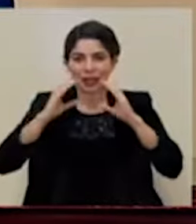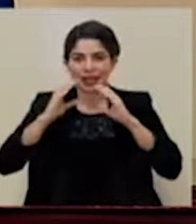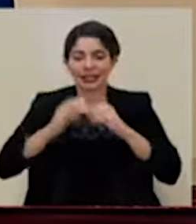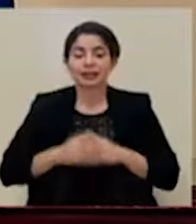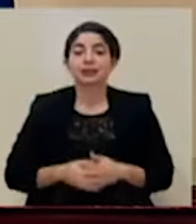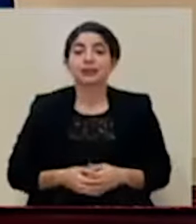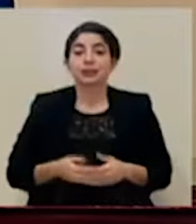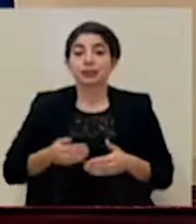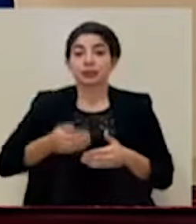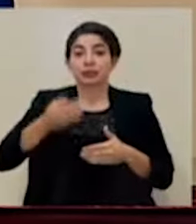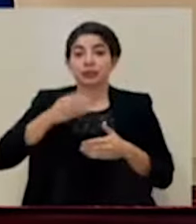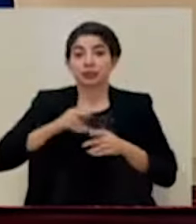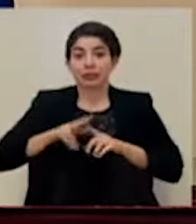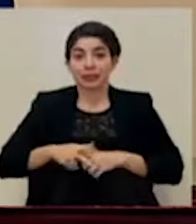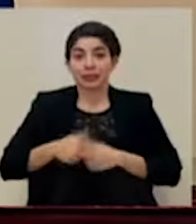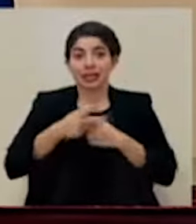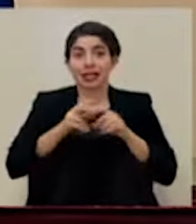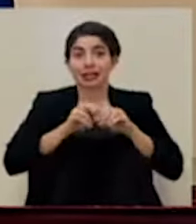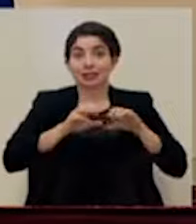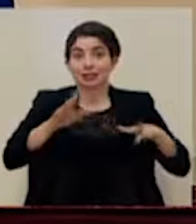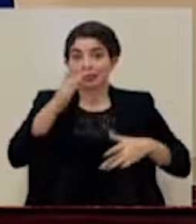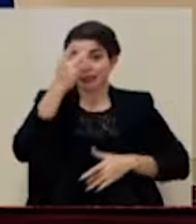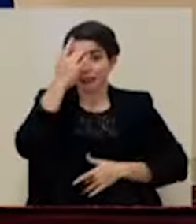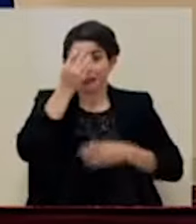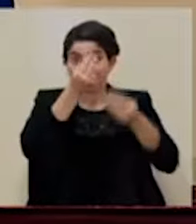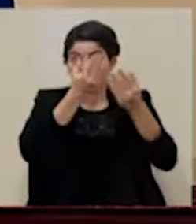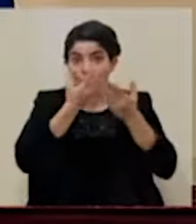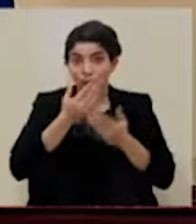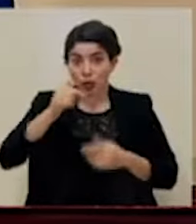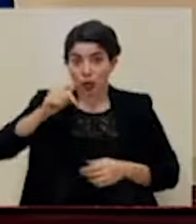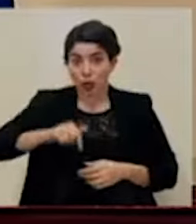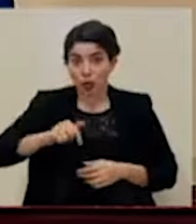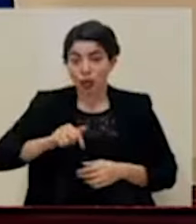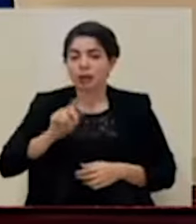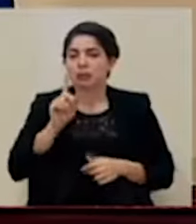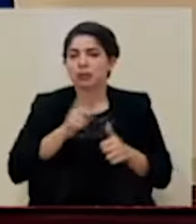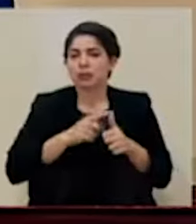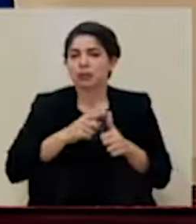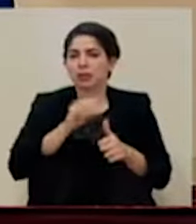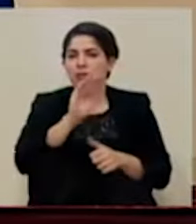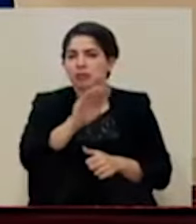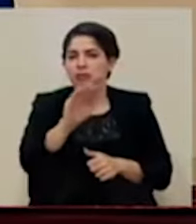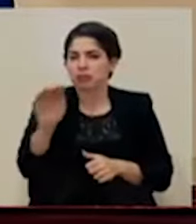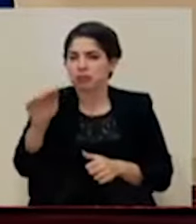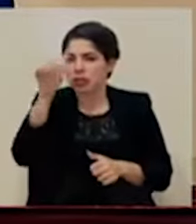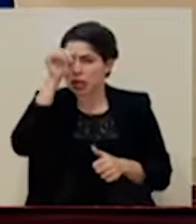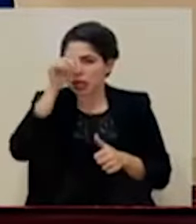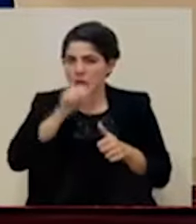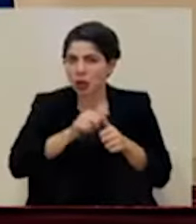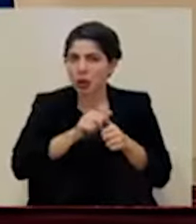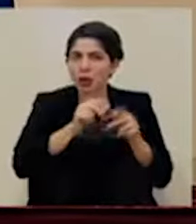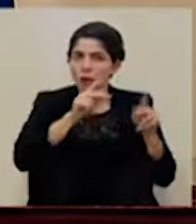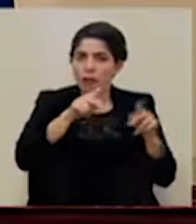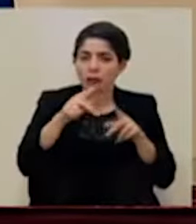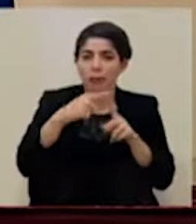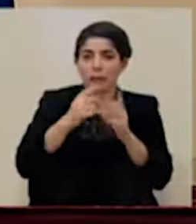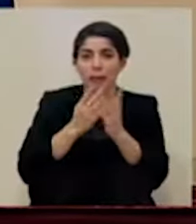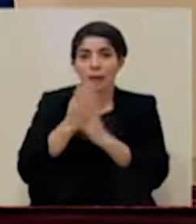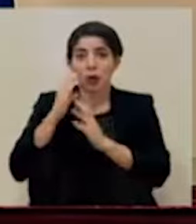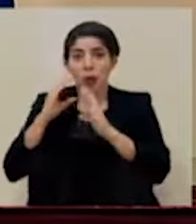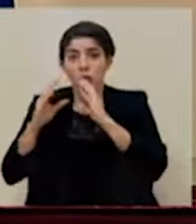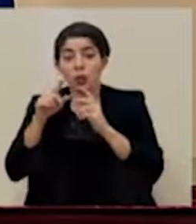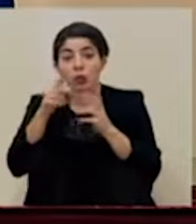Antes de pasar a escuchar el reporte epidemiológico para el día de hoy, le recordamos a la población y a los medios de comunicación que para